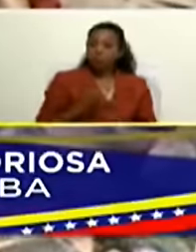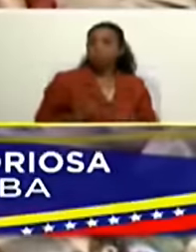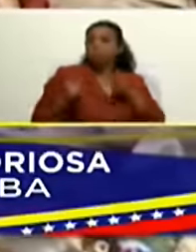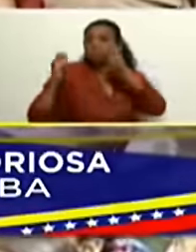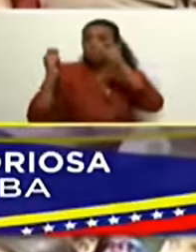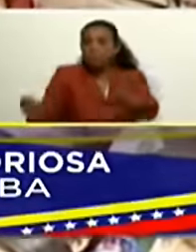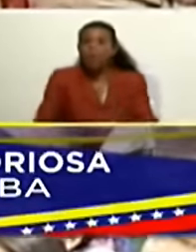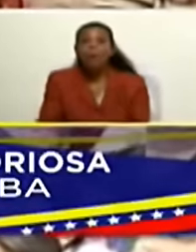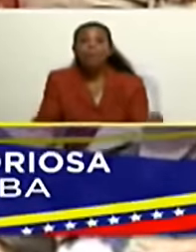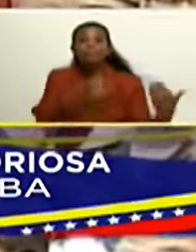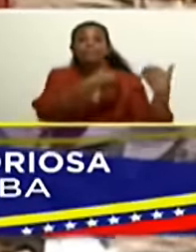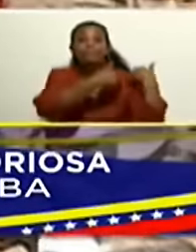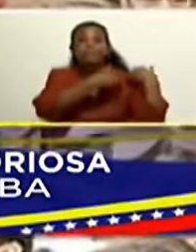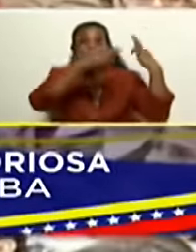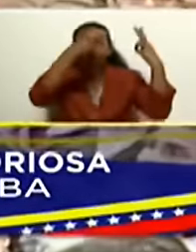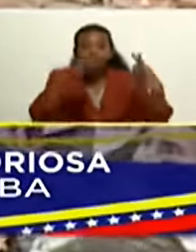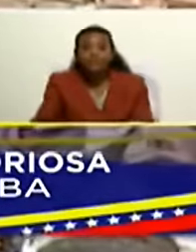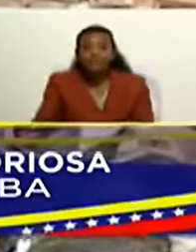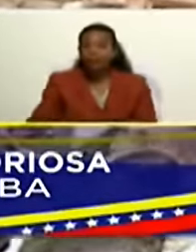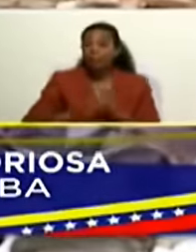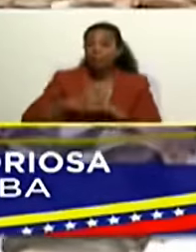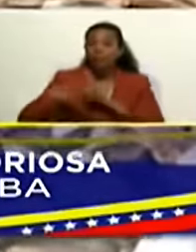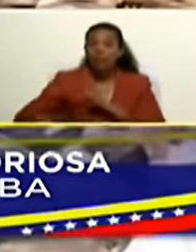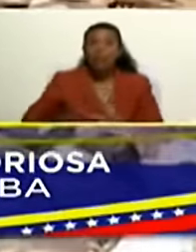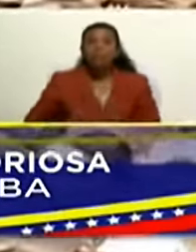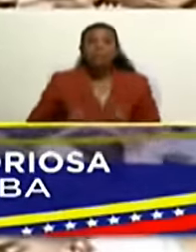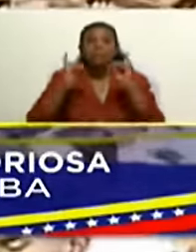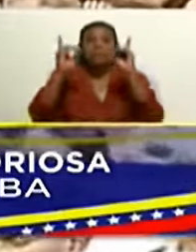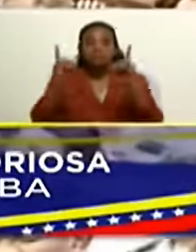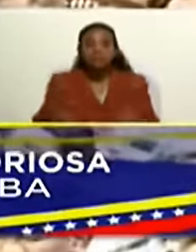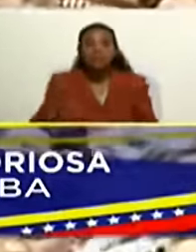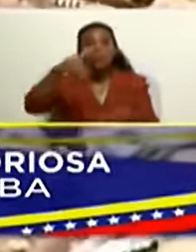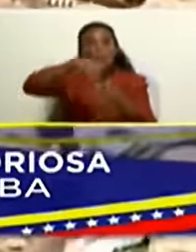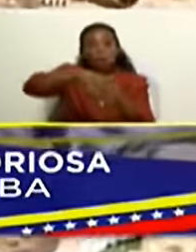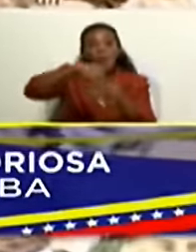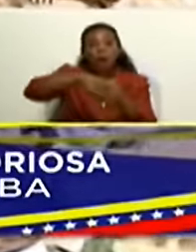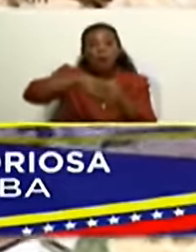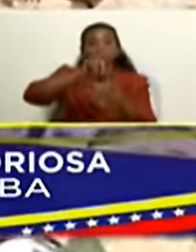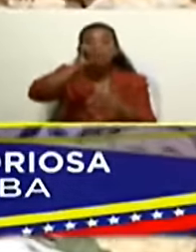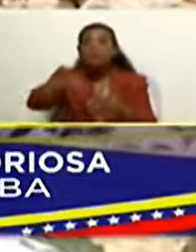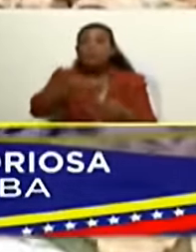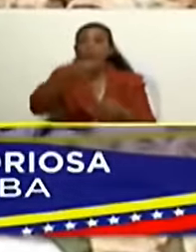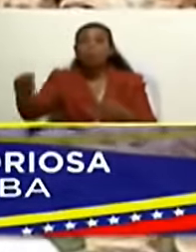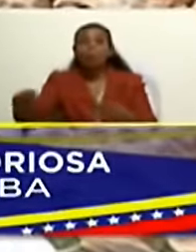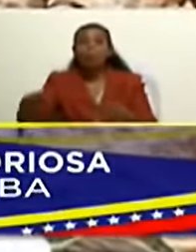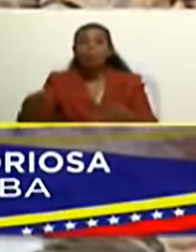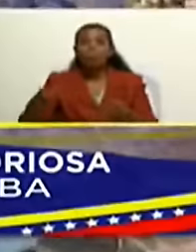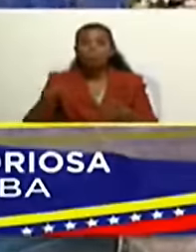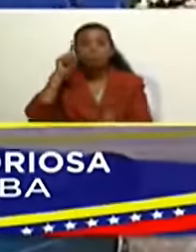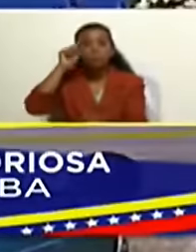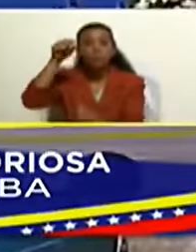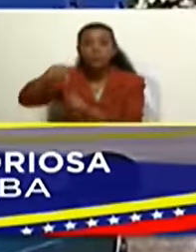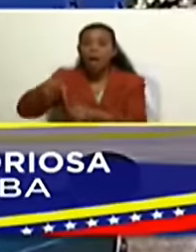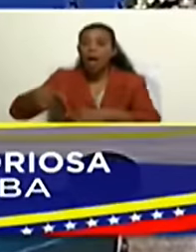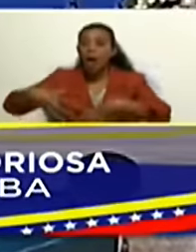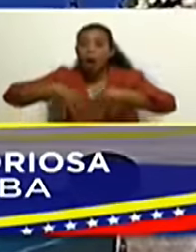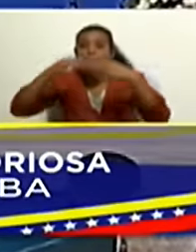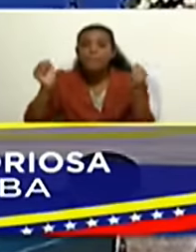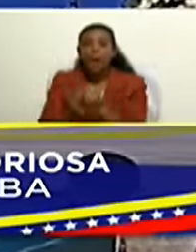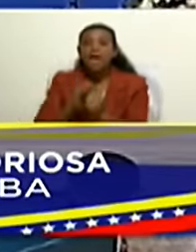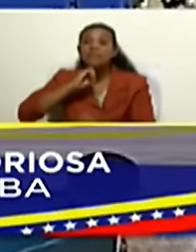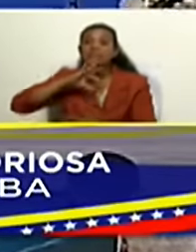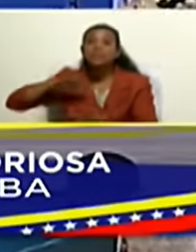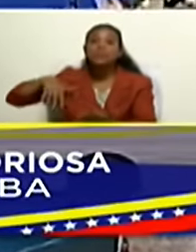entrega la soberanía para que decidan, votando, el destino de este conflicto histórico